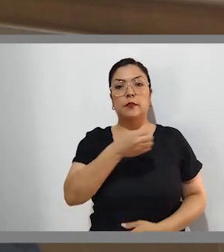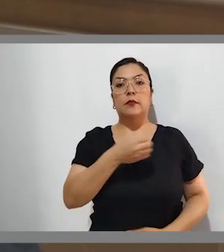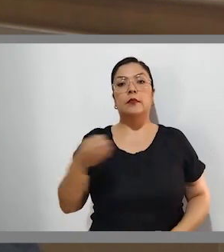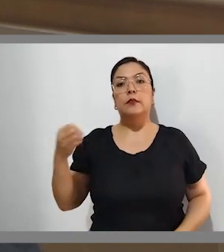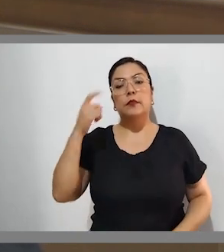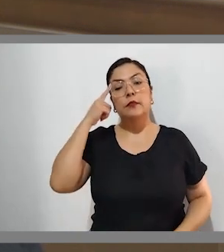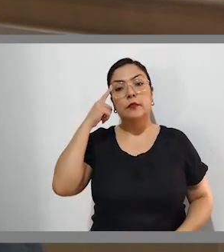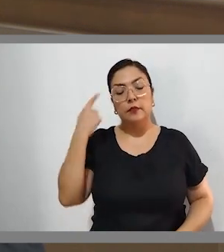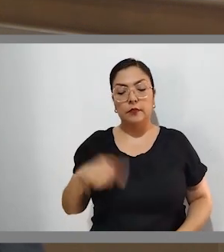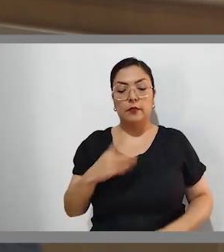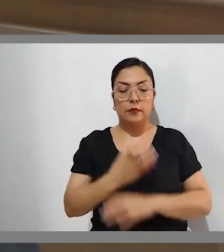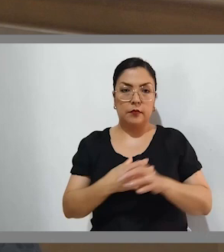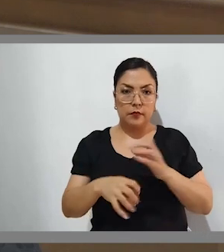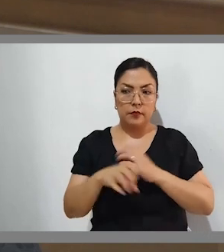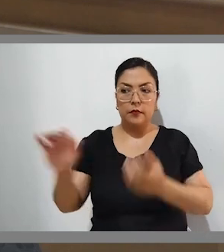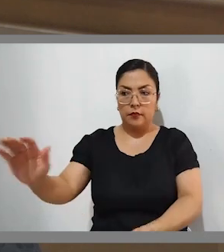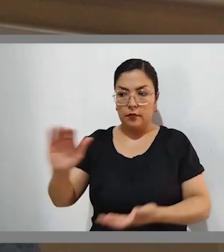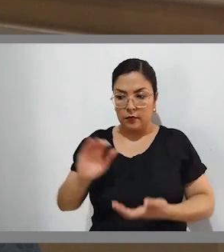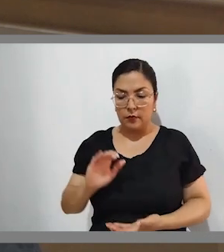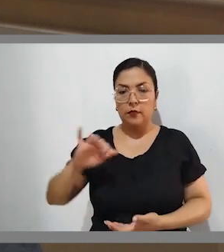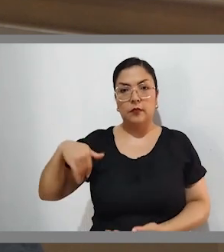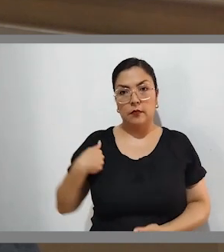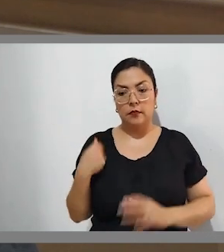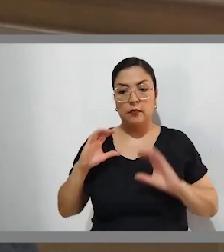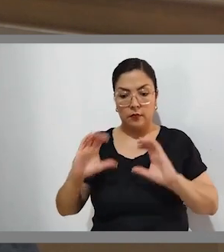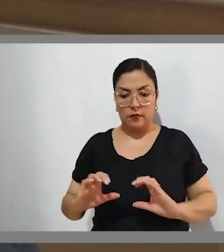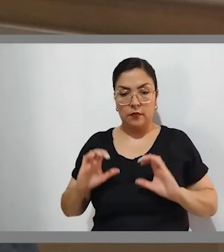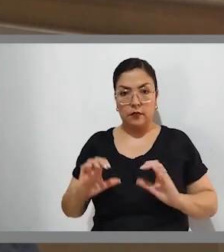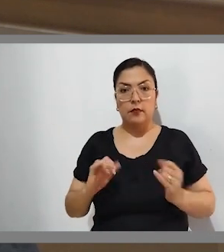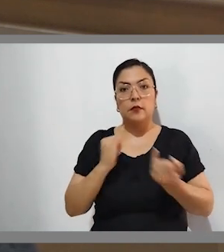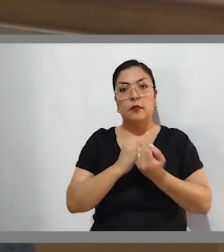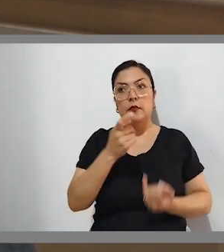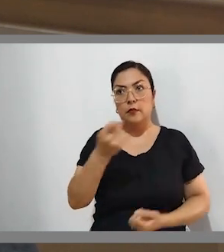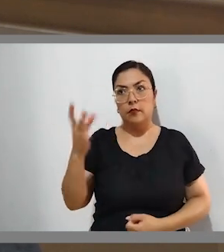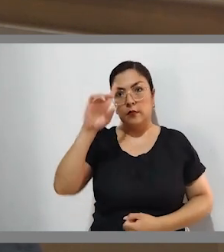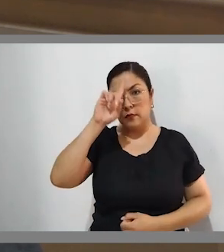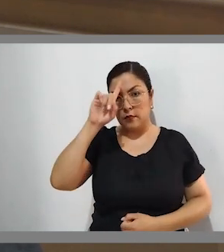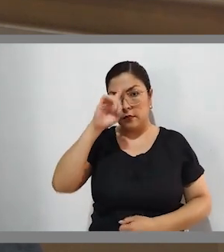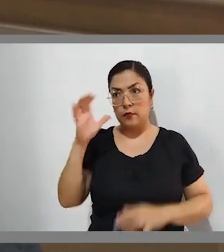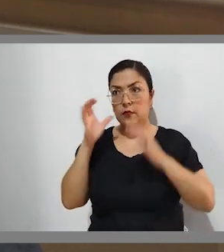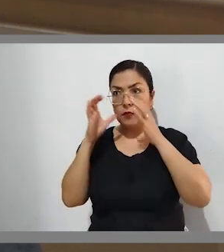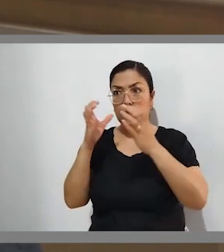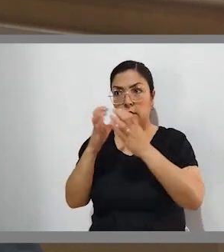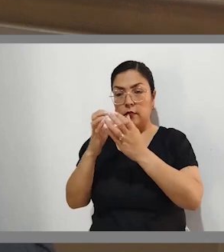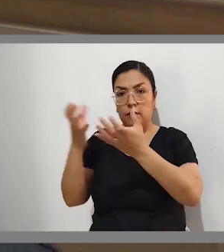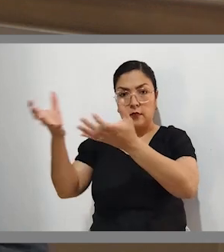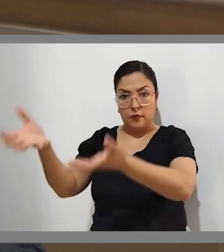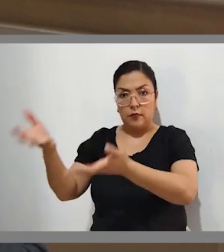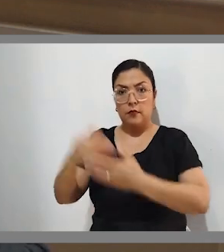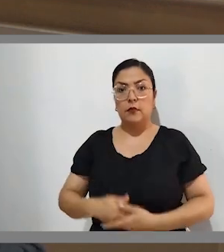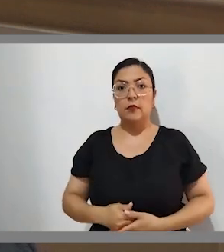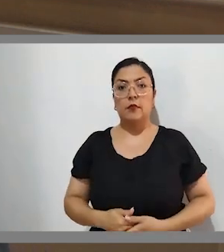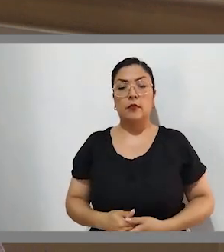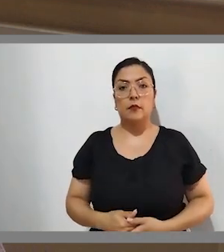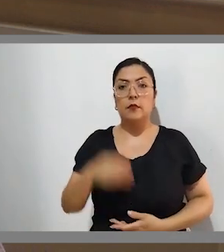convocatoria pública, la recepción de los documentos, el apoyar al Consejo General y a la Comisión de Organización Electoral para